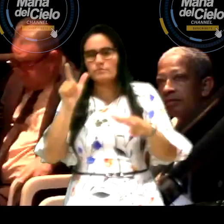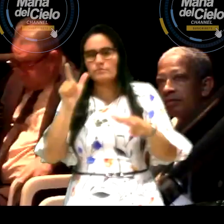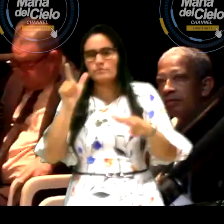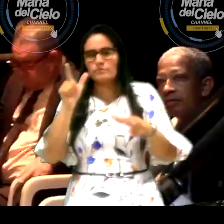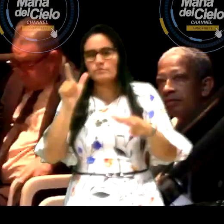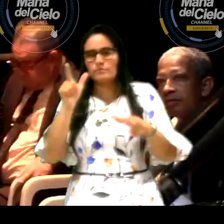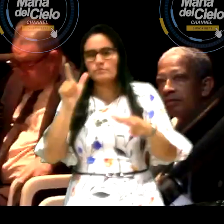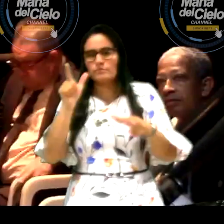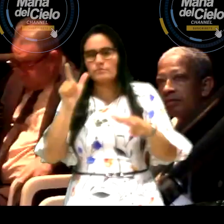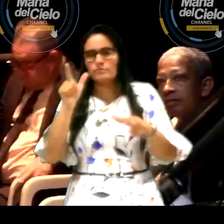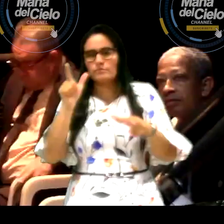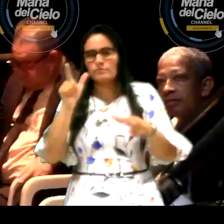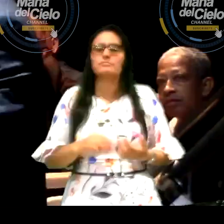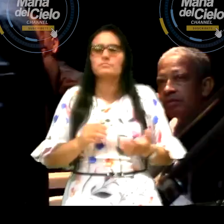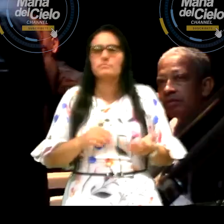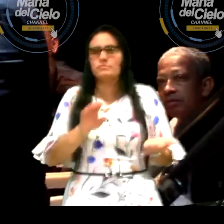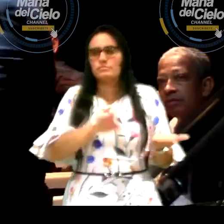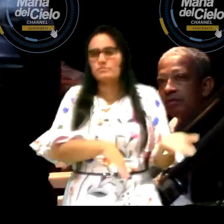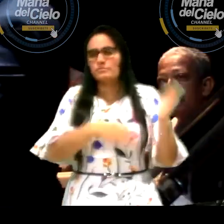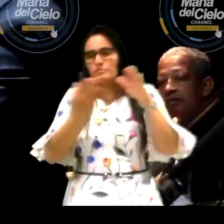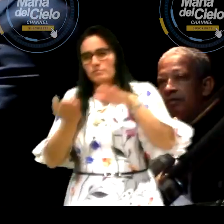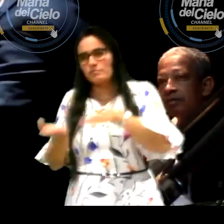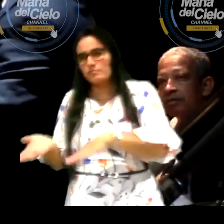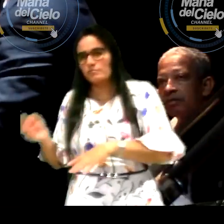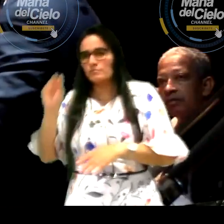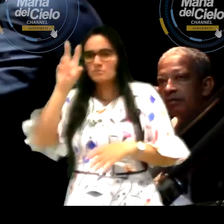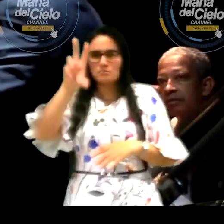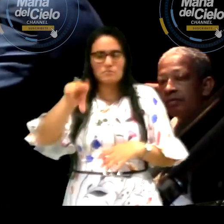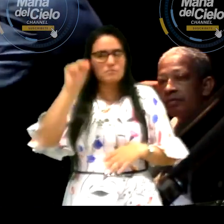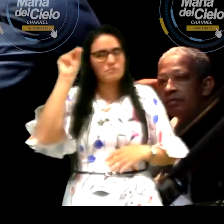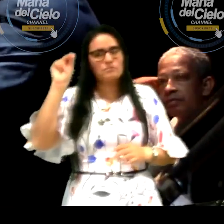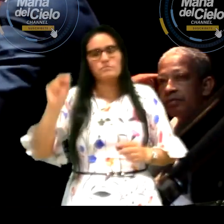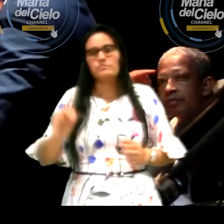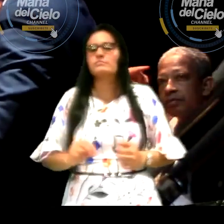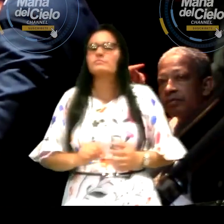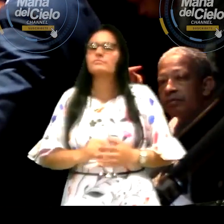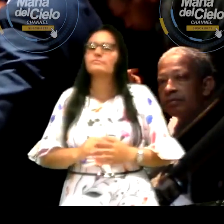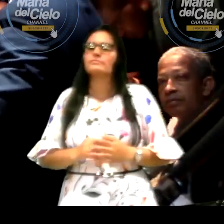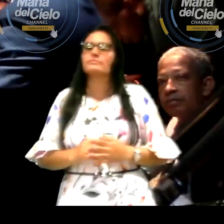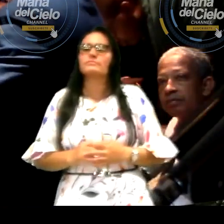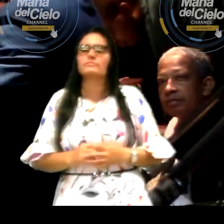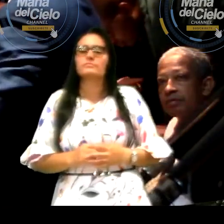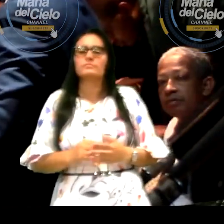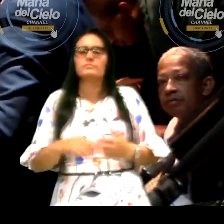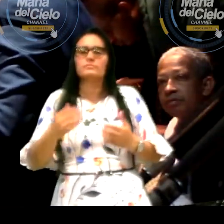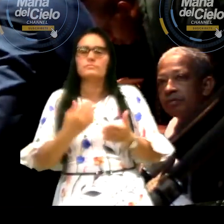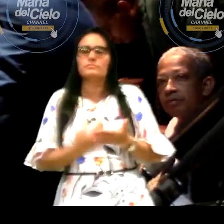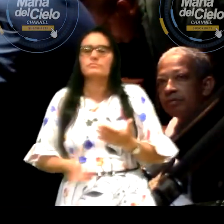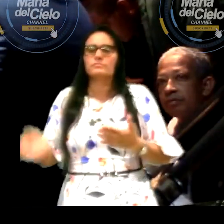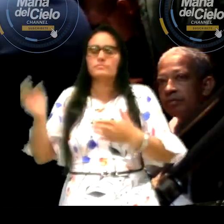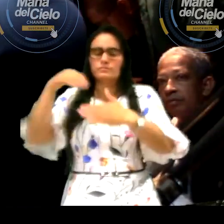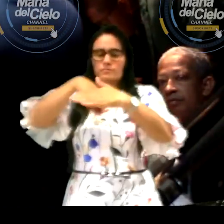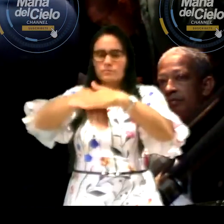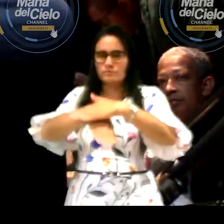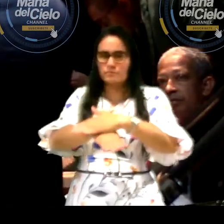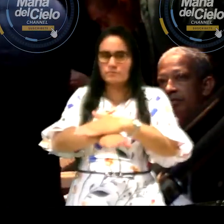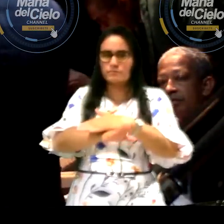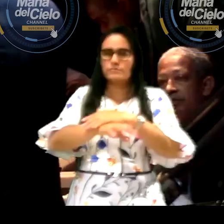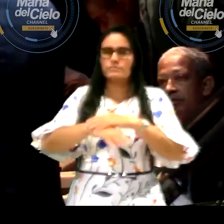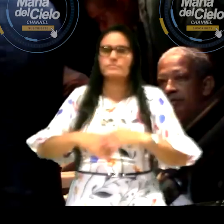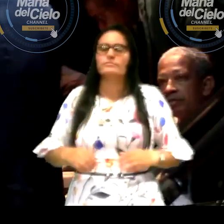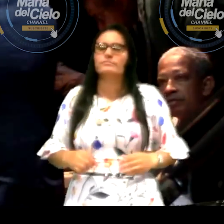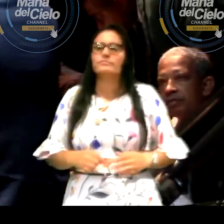muere, nada se puede hacer. ¿Qué se puede hacer por un muerto? Enterrarlo. Ya.